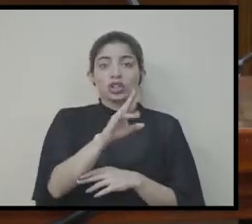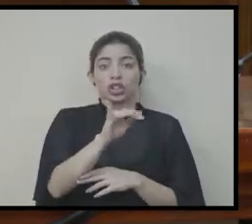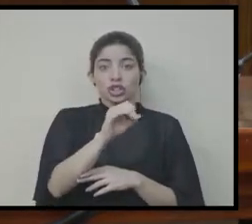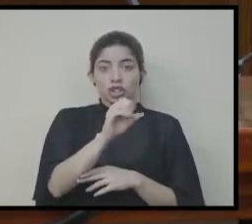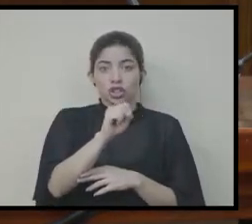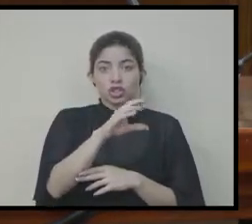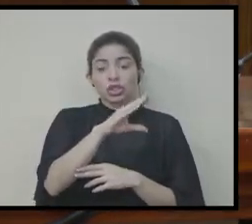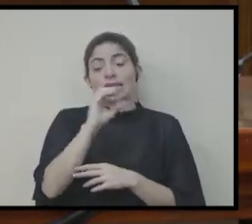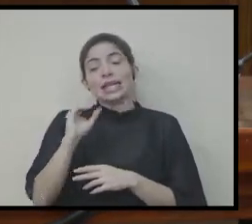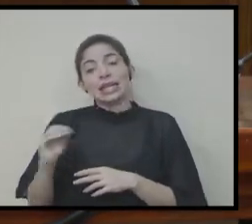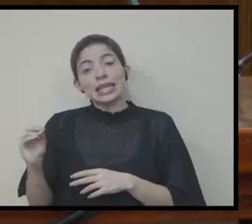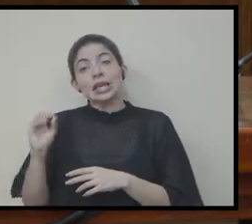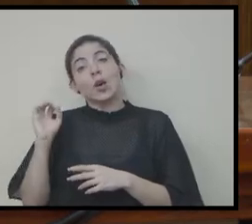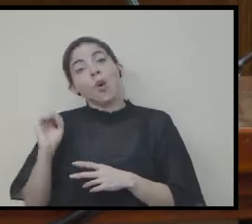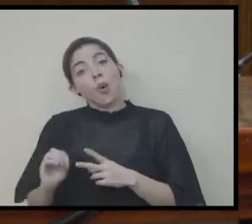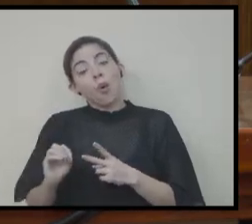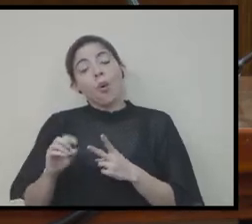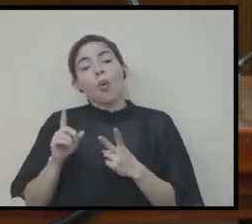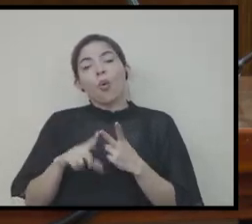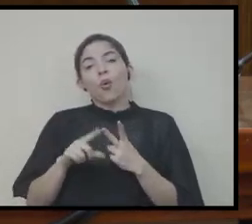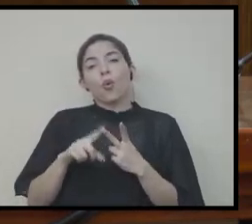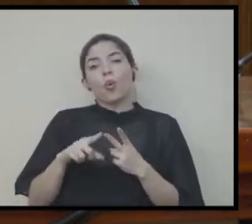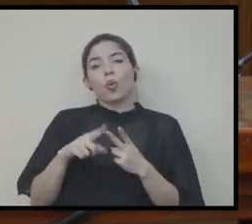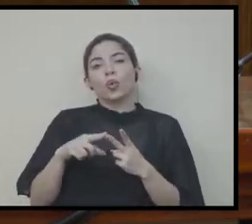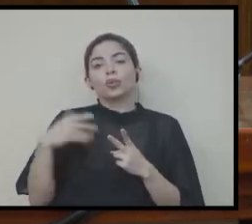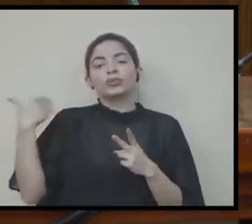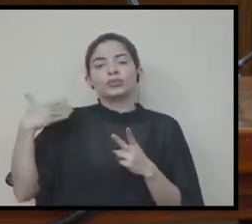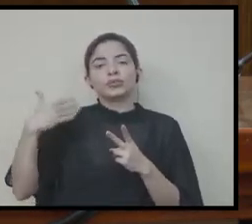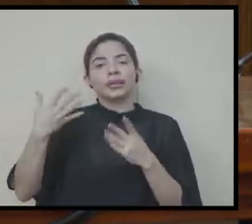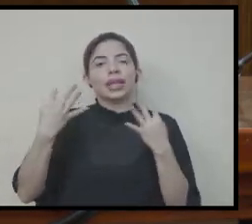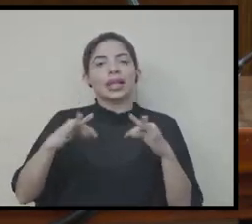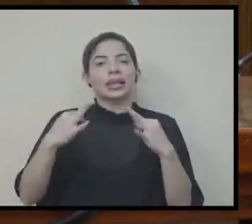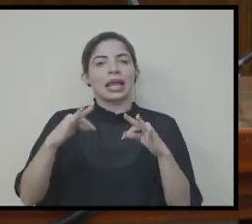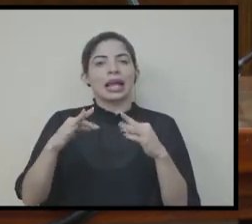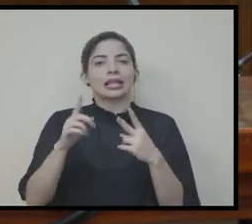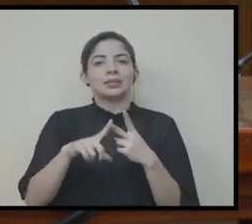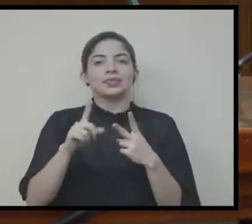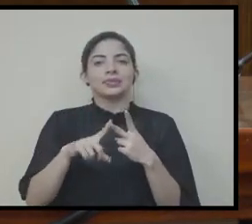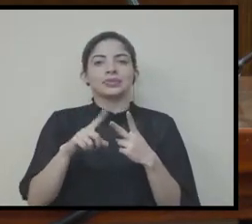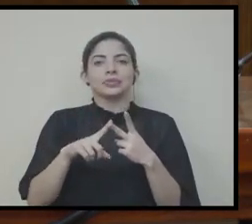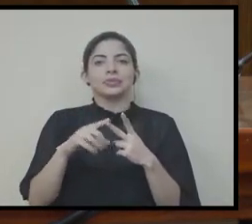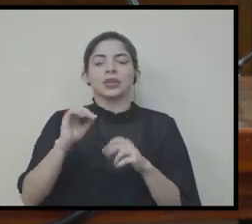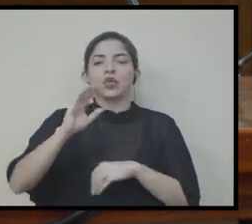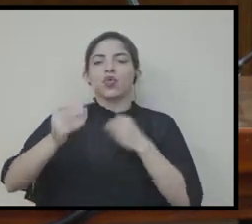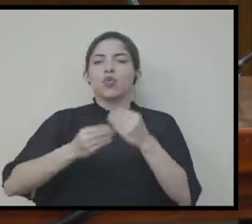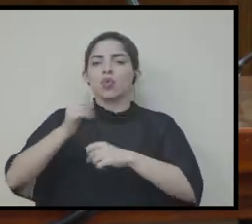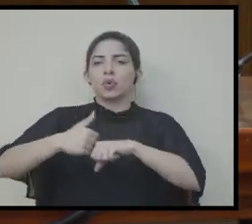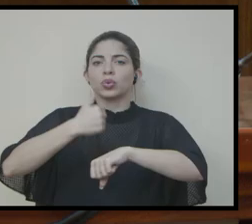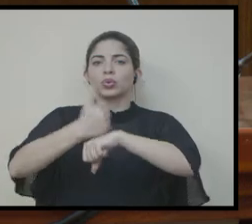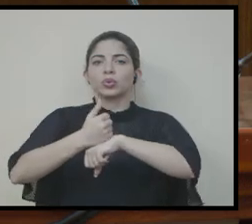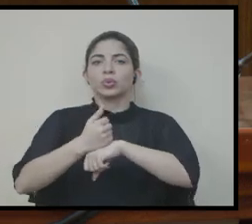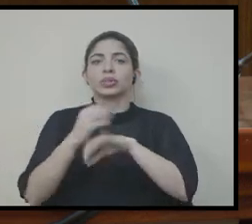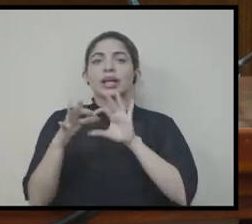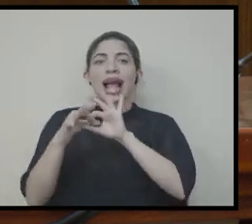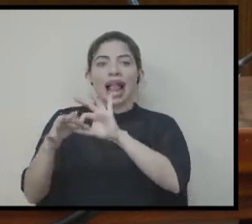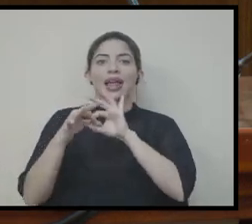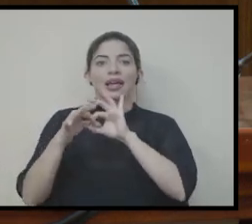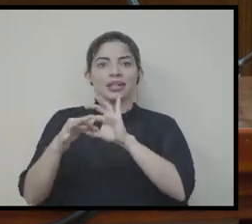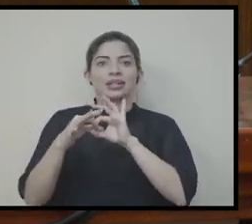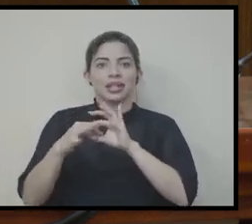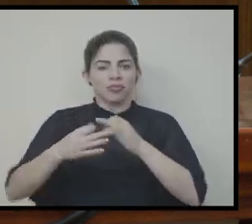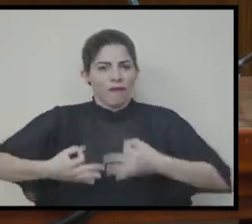y lo que hemos venido tratando, digamos, de consolidar, que son alianzas así